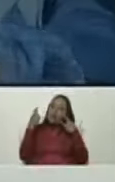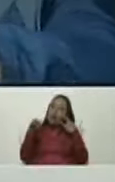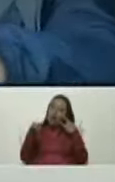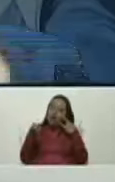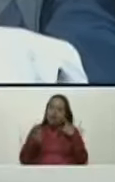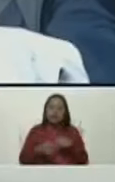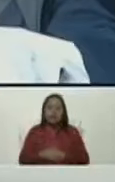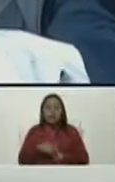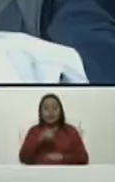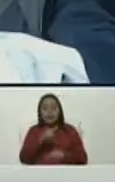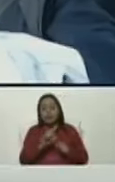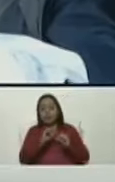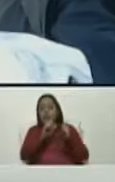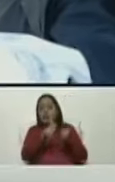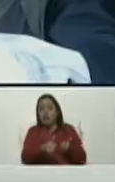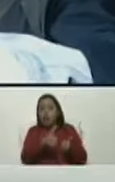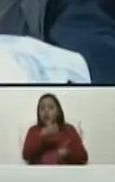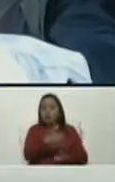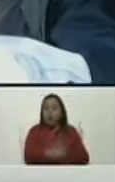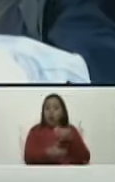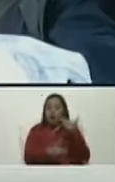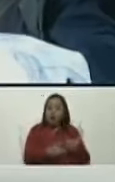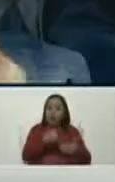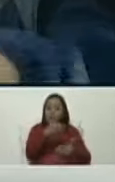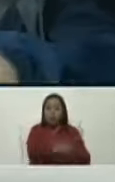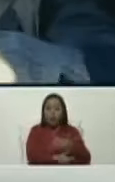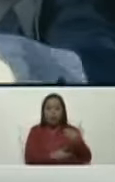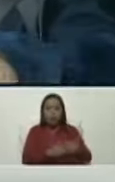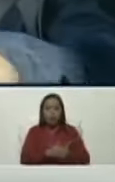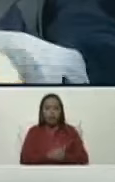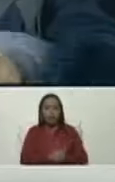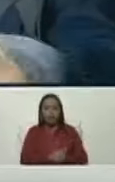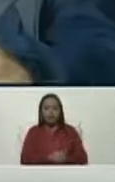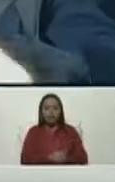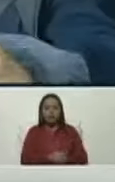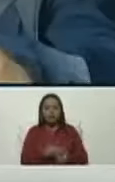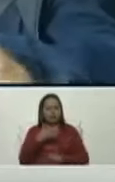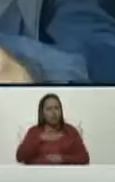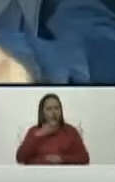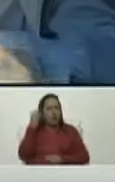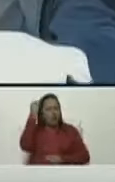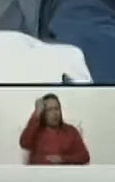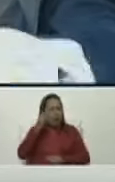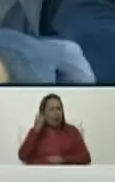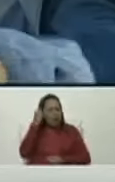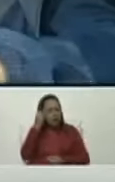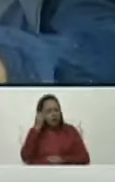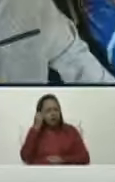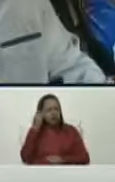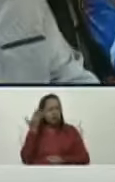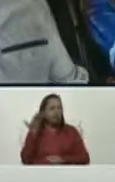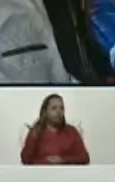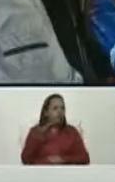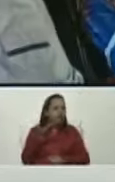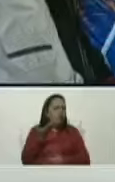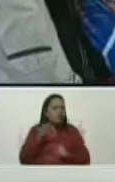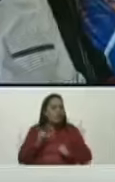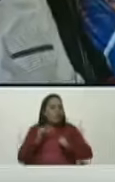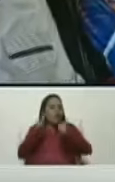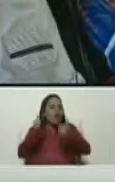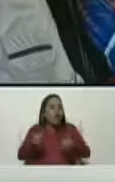Y así empezaron, paso a paso, paso a paso. Y yo sí creo que hemos entrado en una